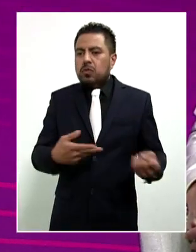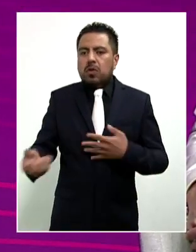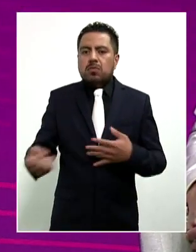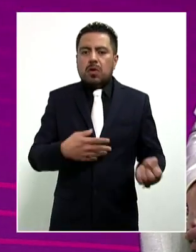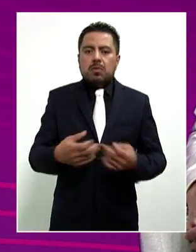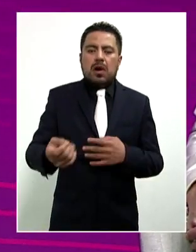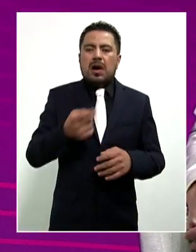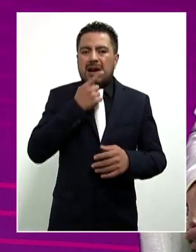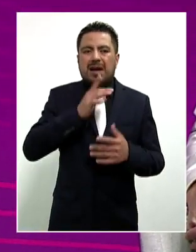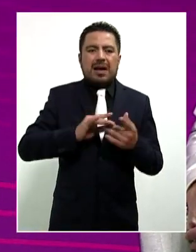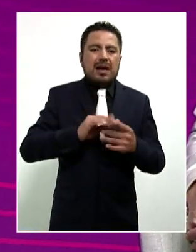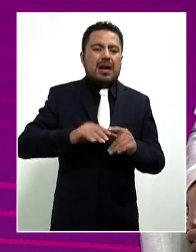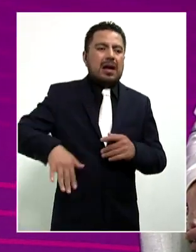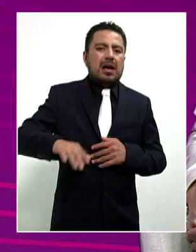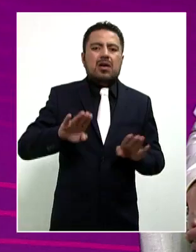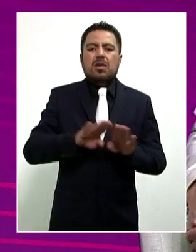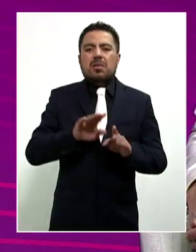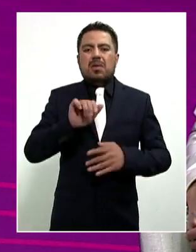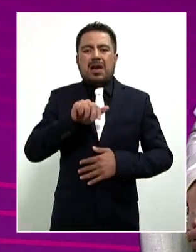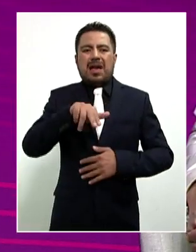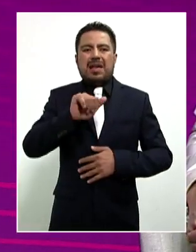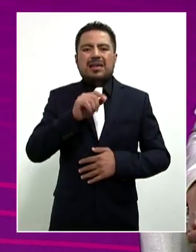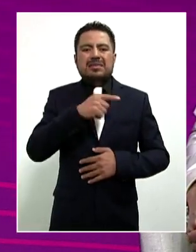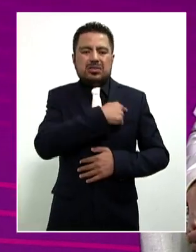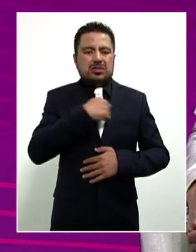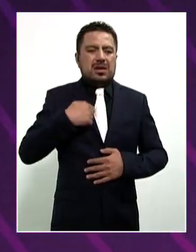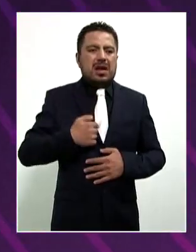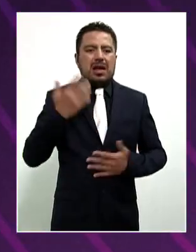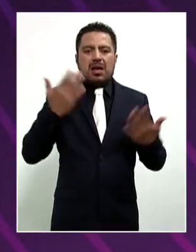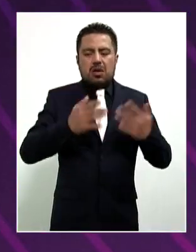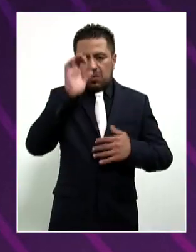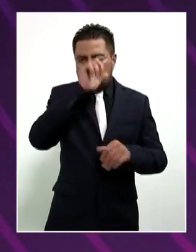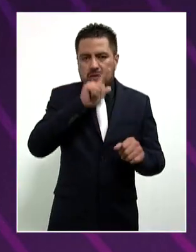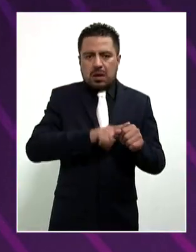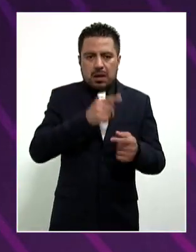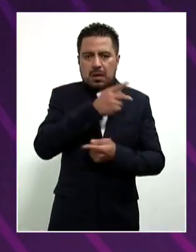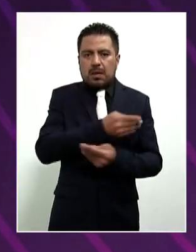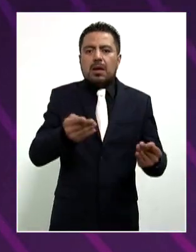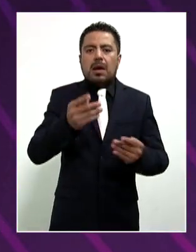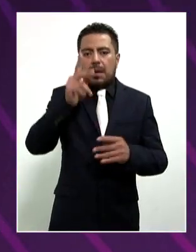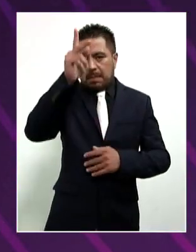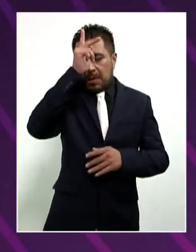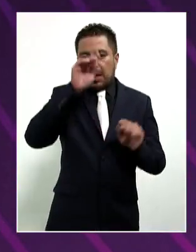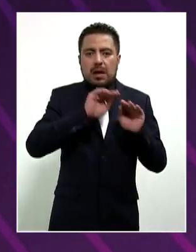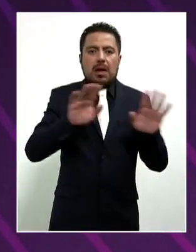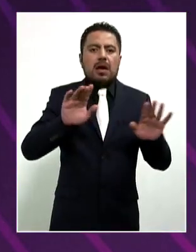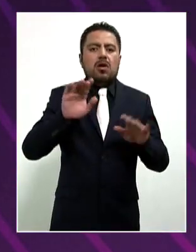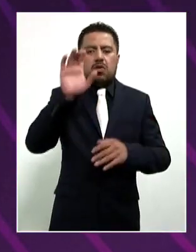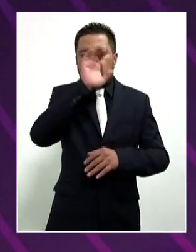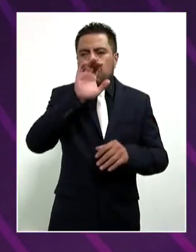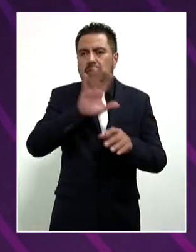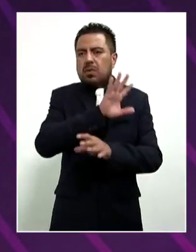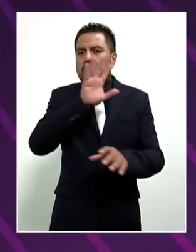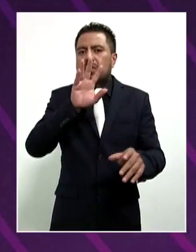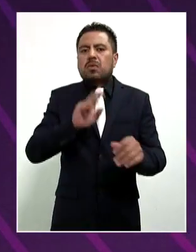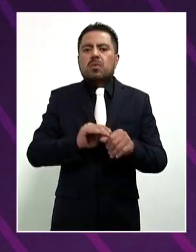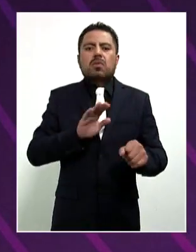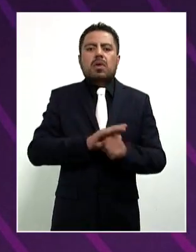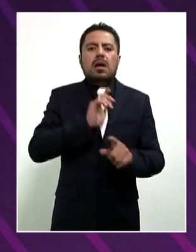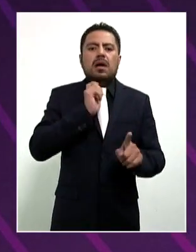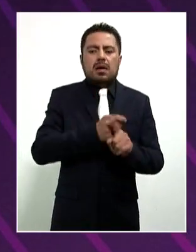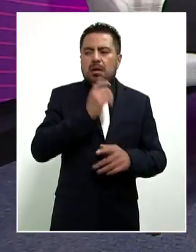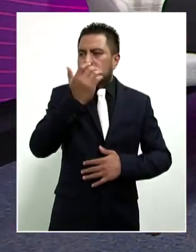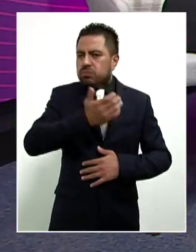lo que hablaba Ana con respecto a los chinos, pues ha sido un enriquecimiento de la cultura mexicana. El caso de Perú es clarísimo. Por ejemplo, toda la cultura de